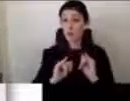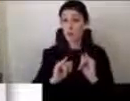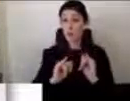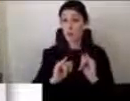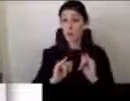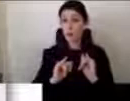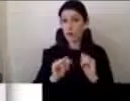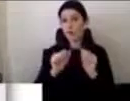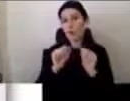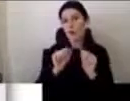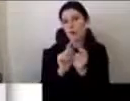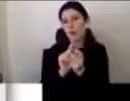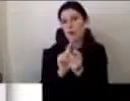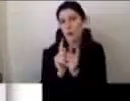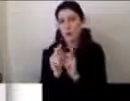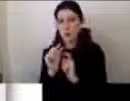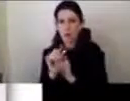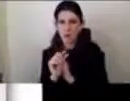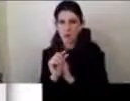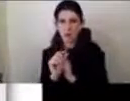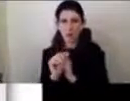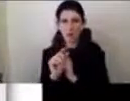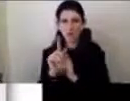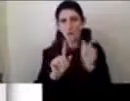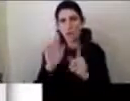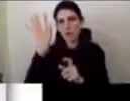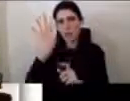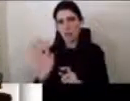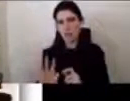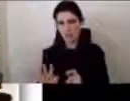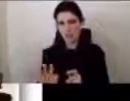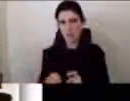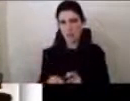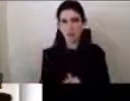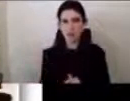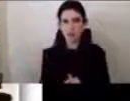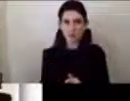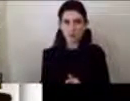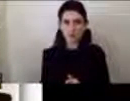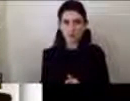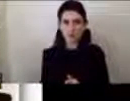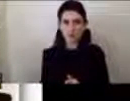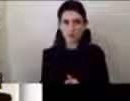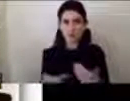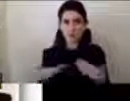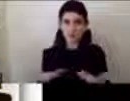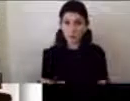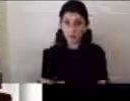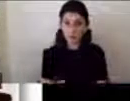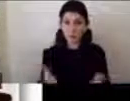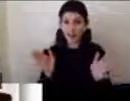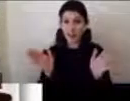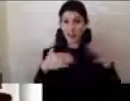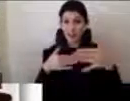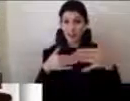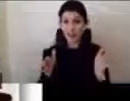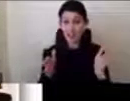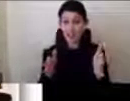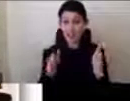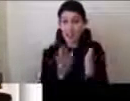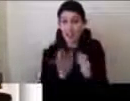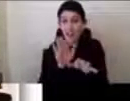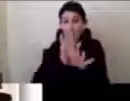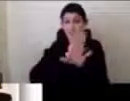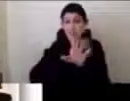pequeña variación en la realidad según las características de los jugadores. Y en en el reverso de la caja vamos a encontrar